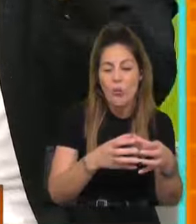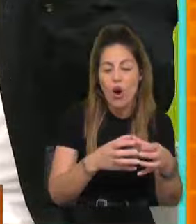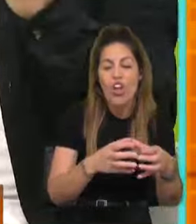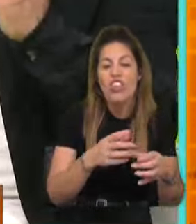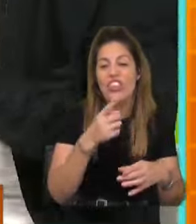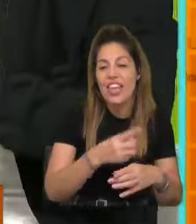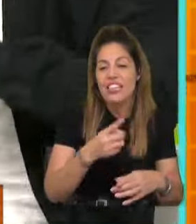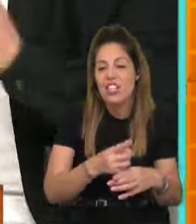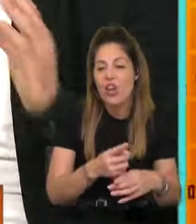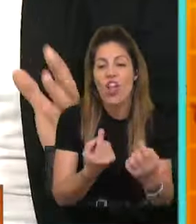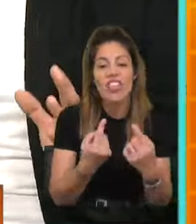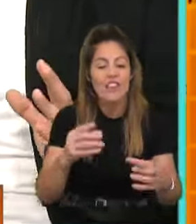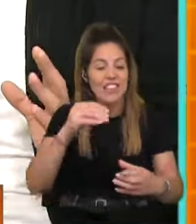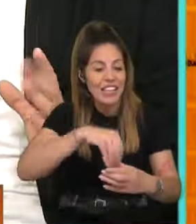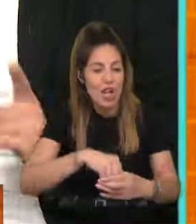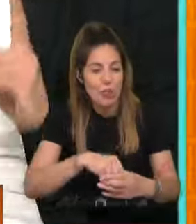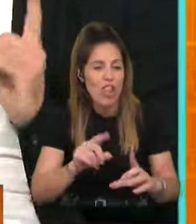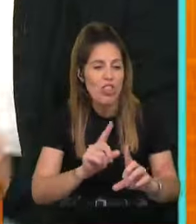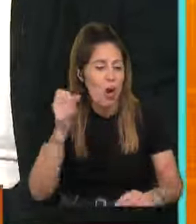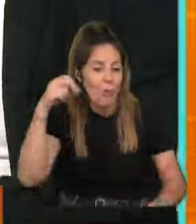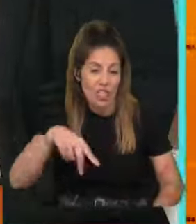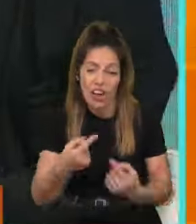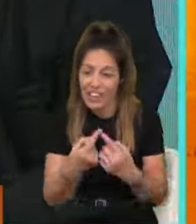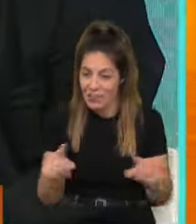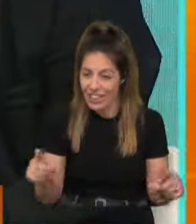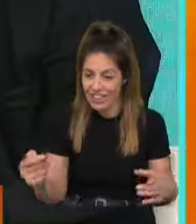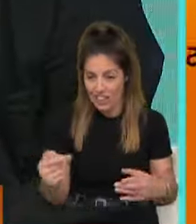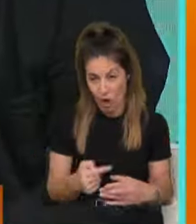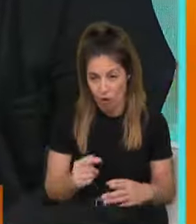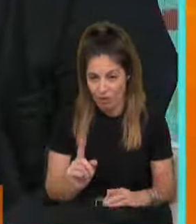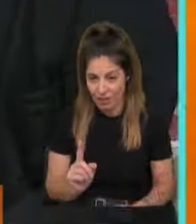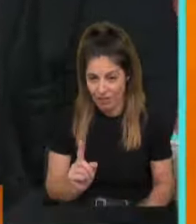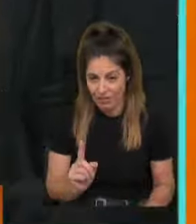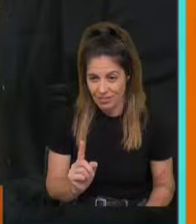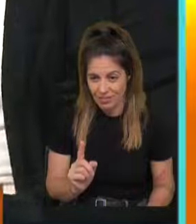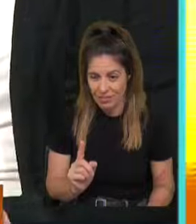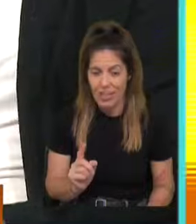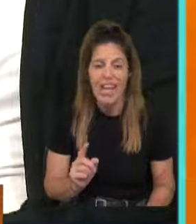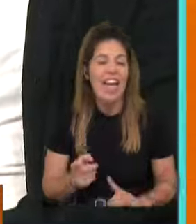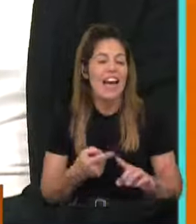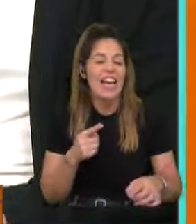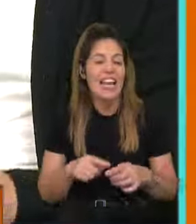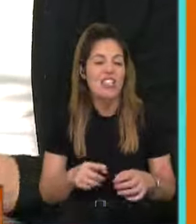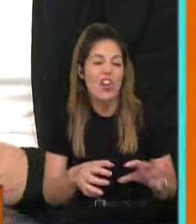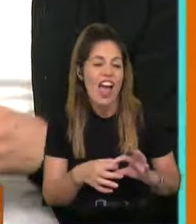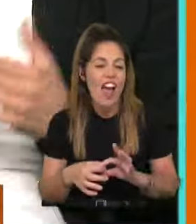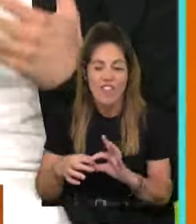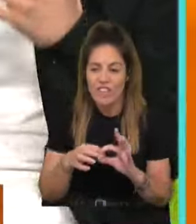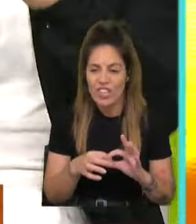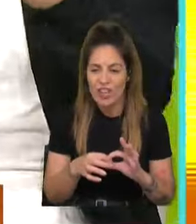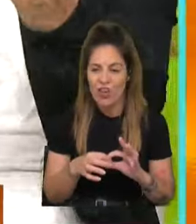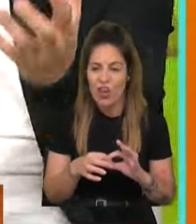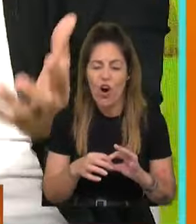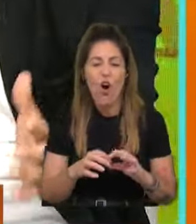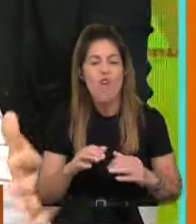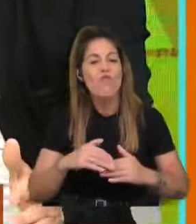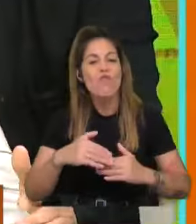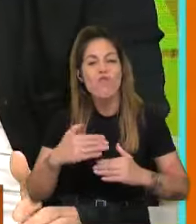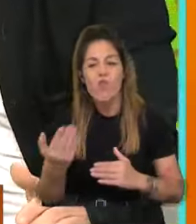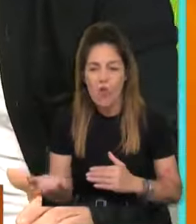tenía a su interna no tomar posición que es distinto a estar en contra con respecto al vínculo con fuera de